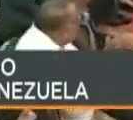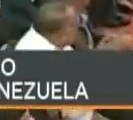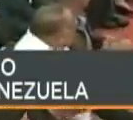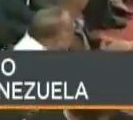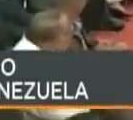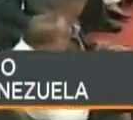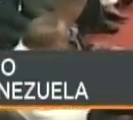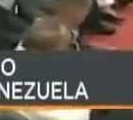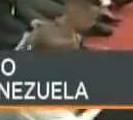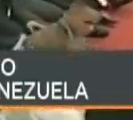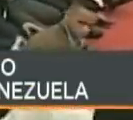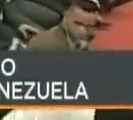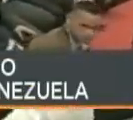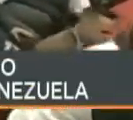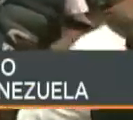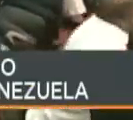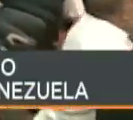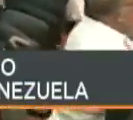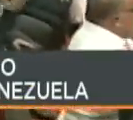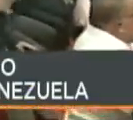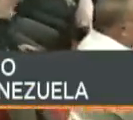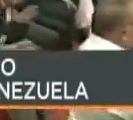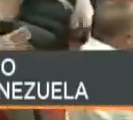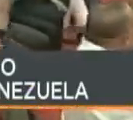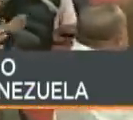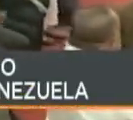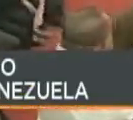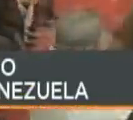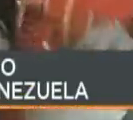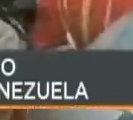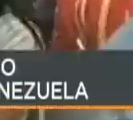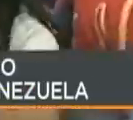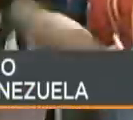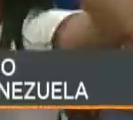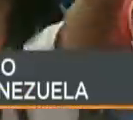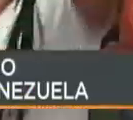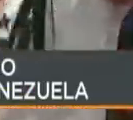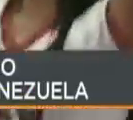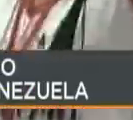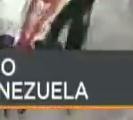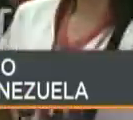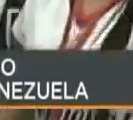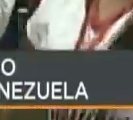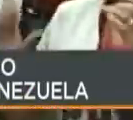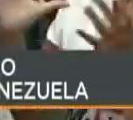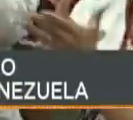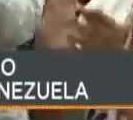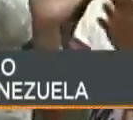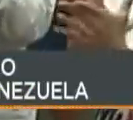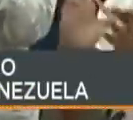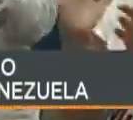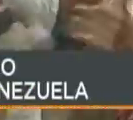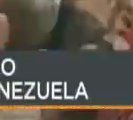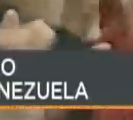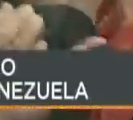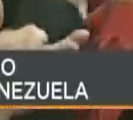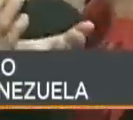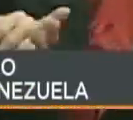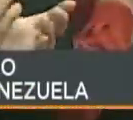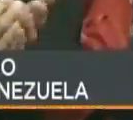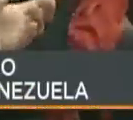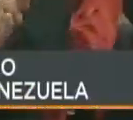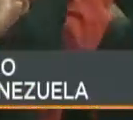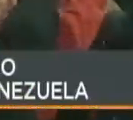para decirle a la patria, vamos al socialismo, vamos a resolver y a solucionar los problemas. Para eso convoqué un congreso